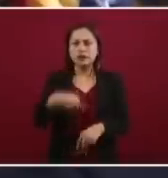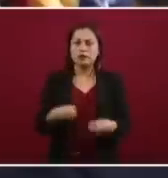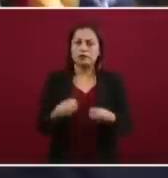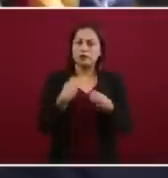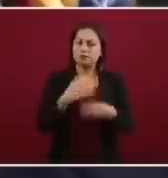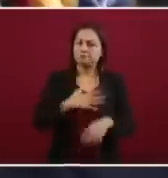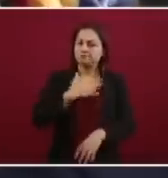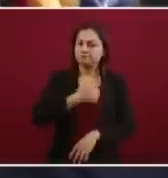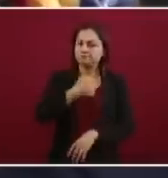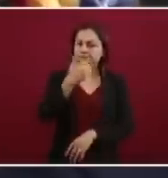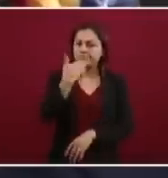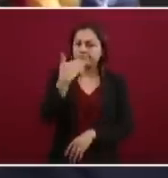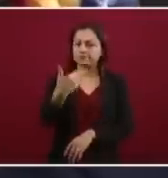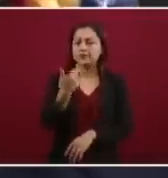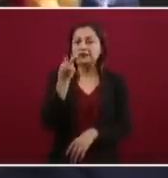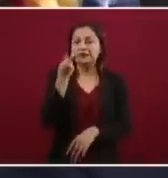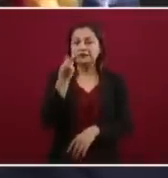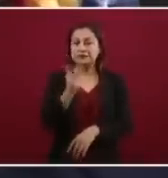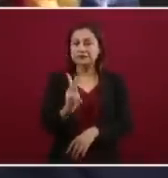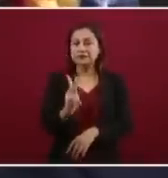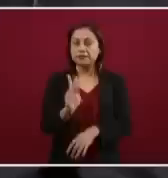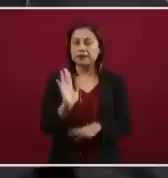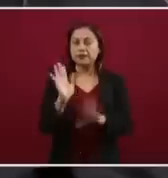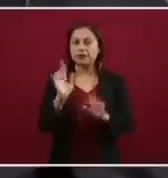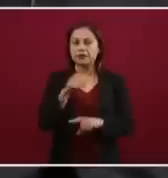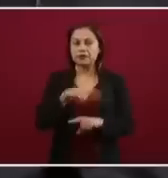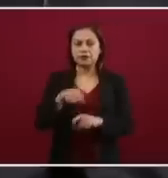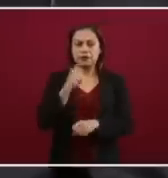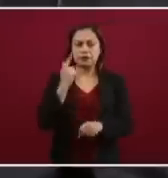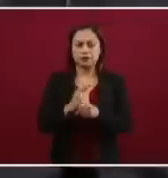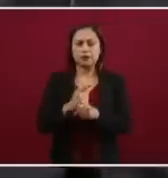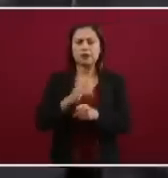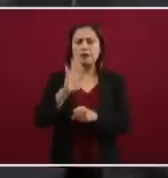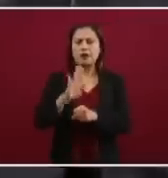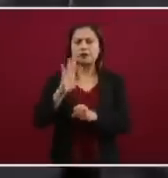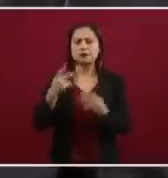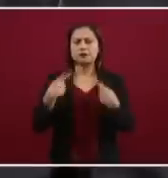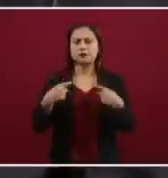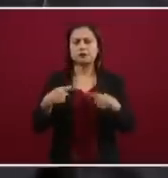en realidad están teniendo menos gasto. Pues tengo otro dato.